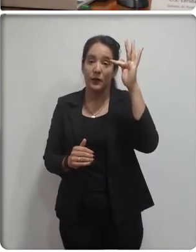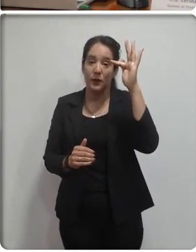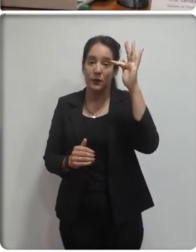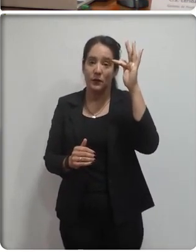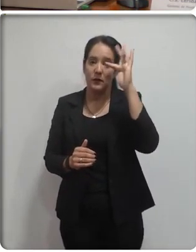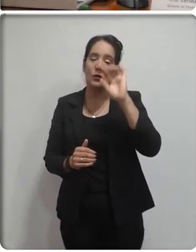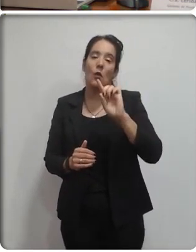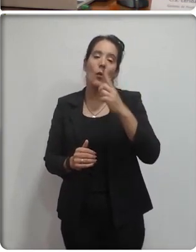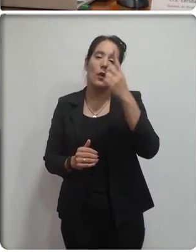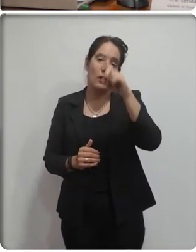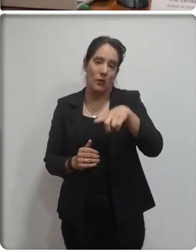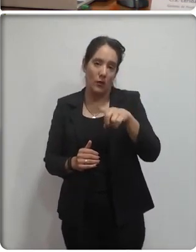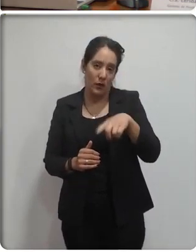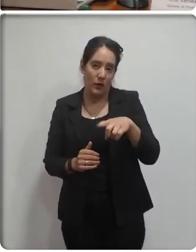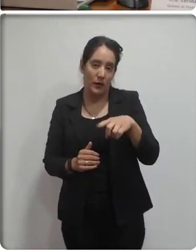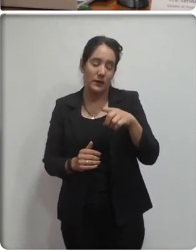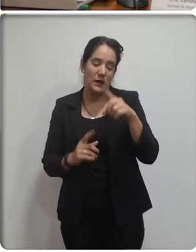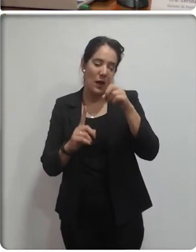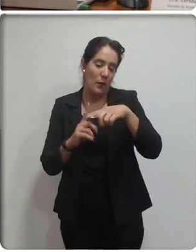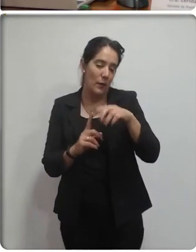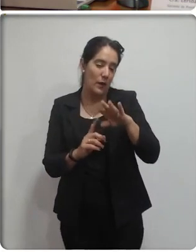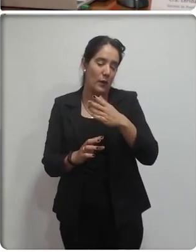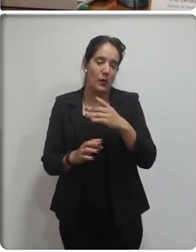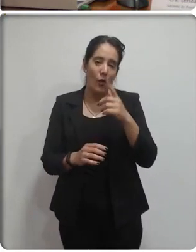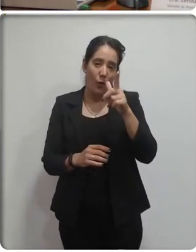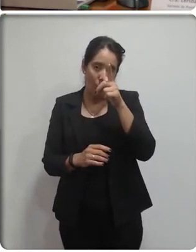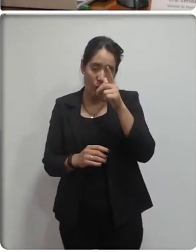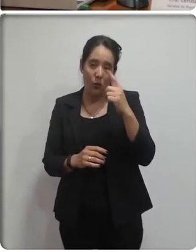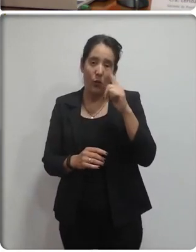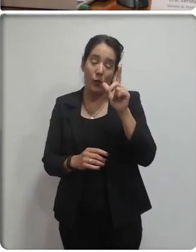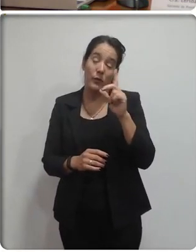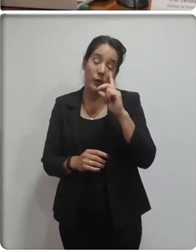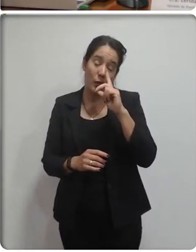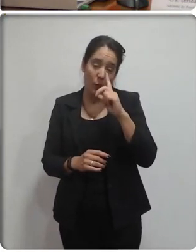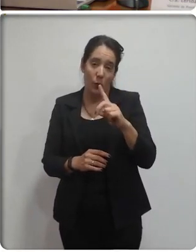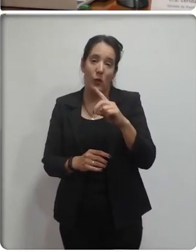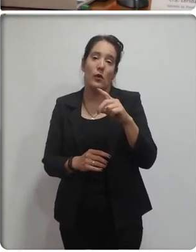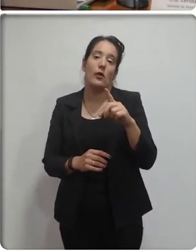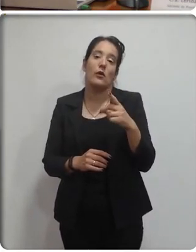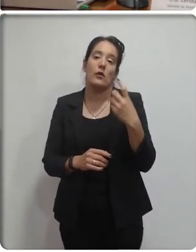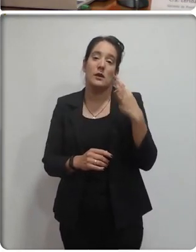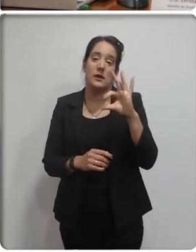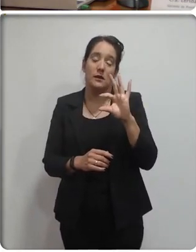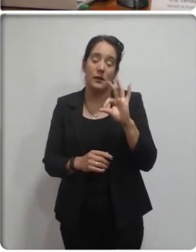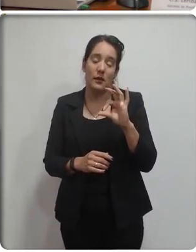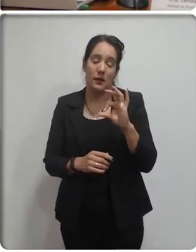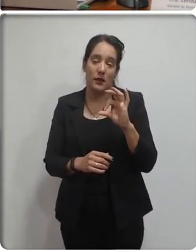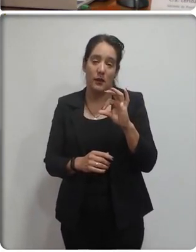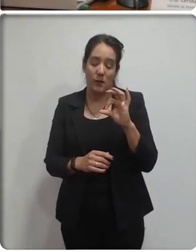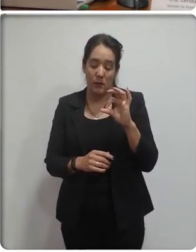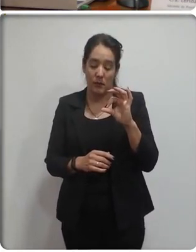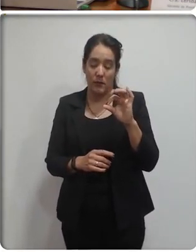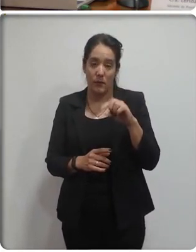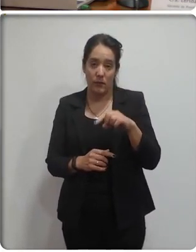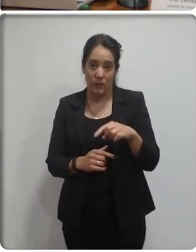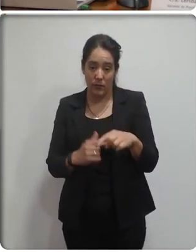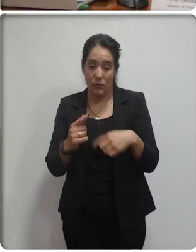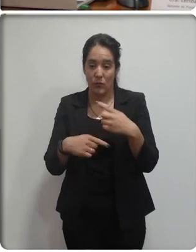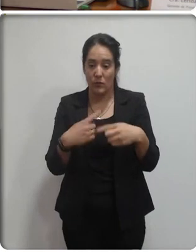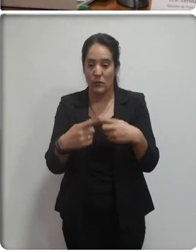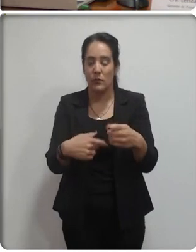fueron una vez por mes, junio, julio, agosto, septiembre, además de las visitas in situ en los servicios, las entrevistas